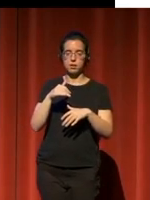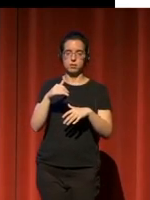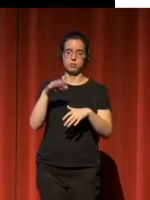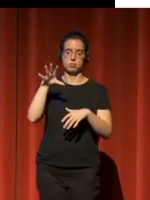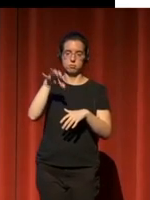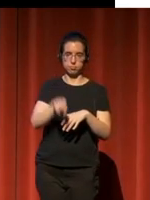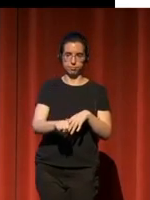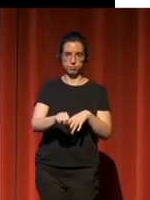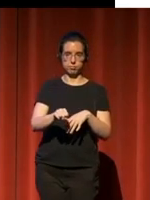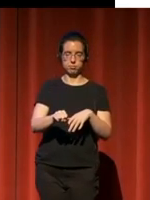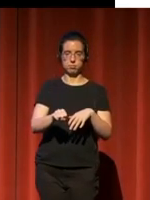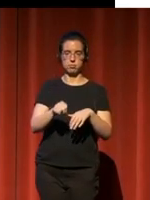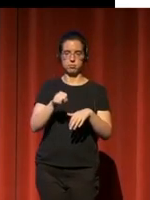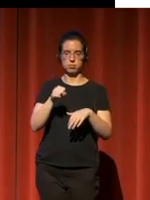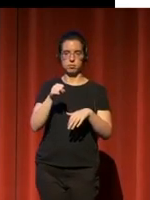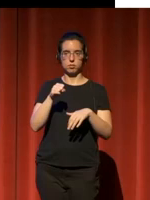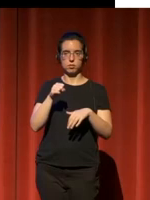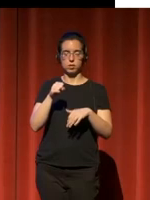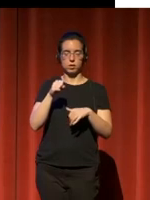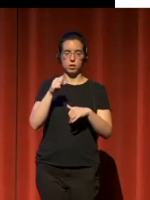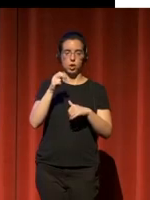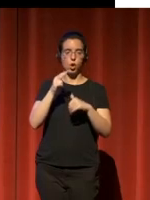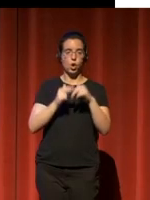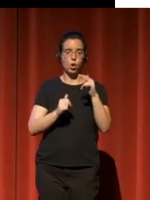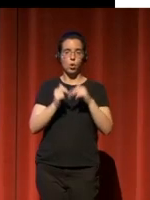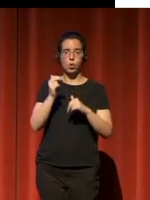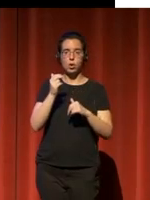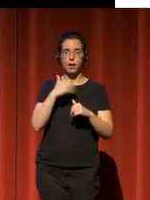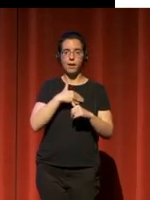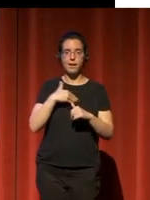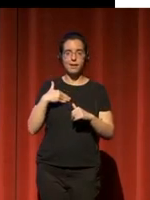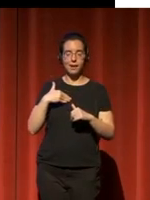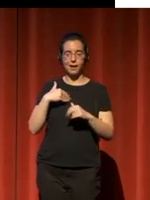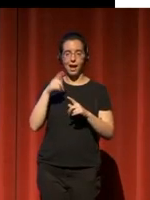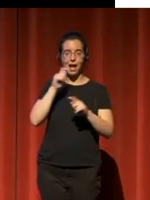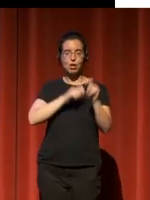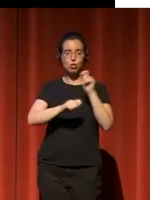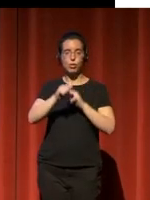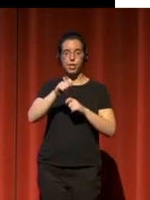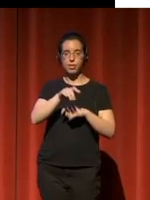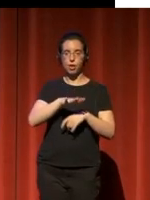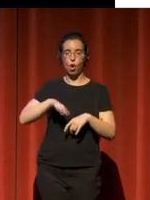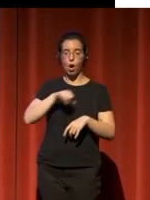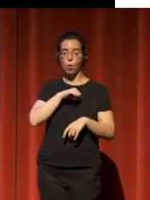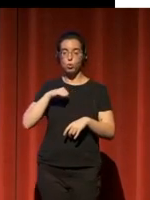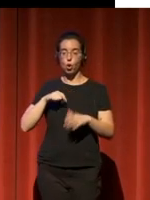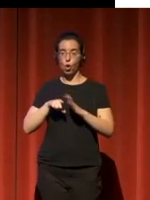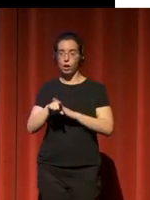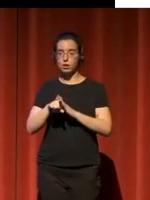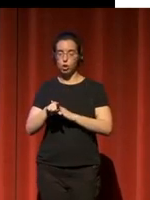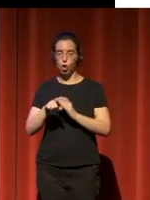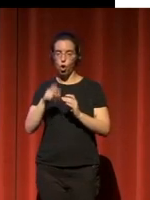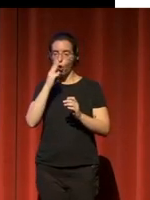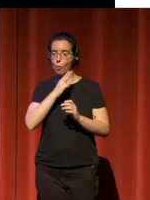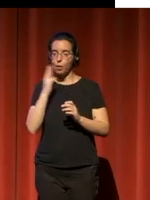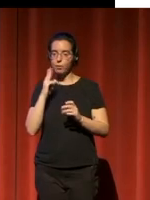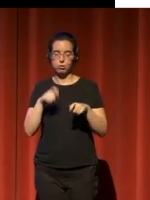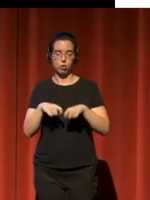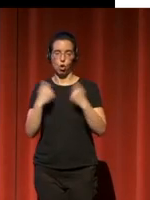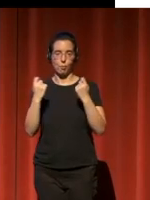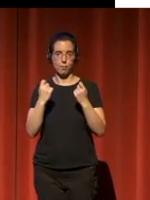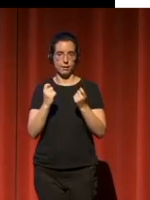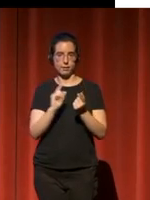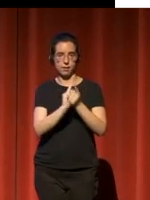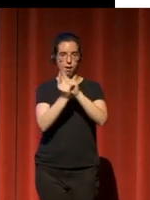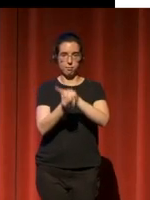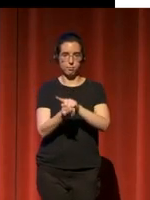parte eh de la biblioteca que las asociaciones del barrio eh tenían de forma autogestionada no eh A esto